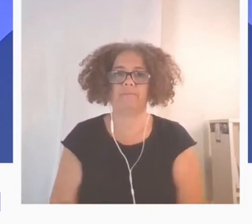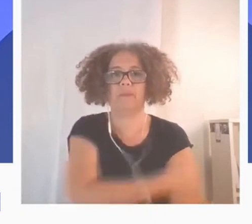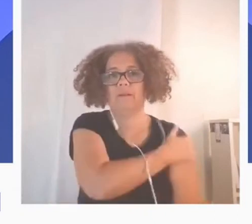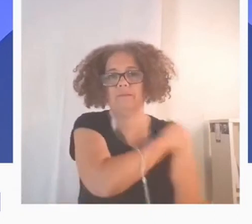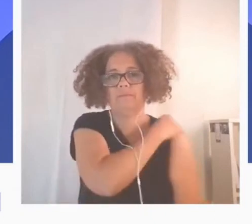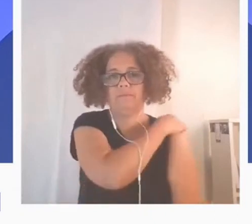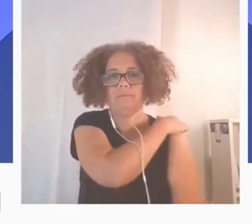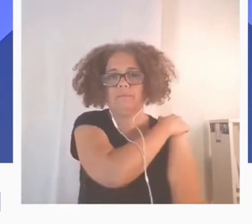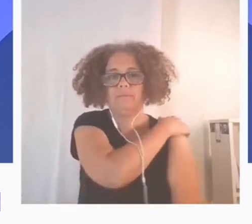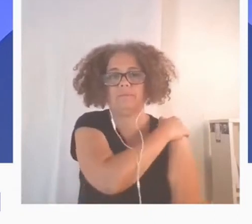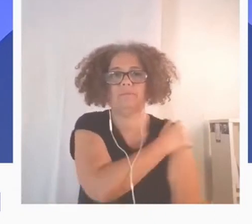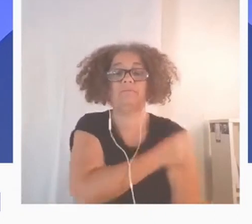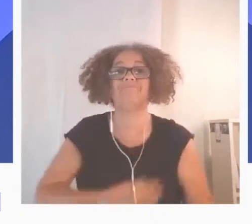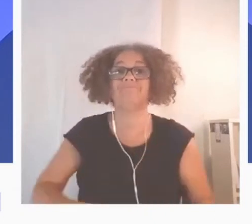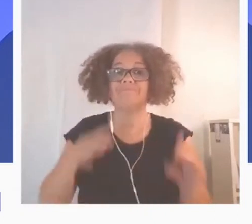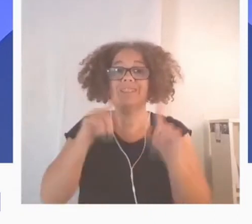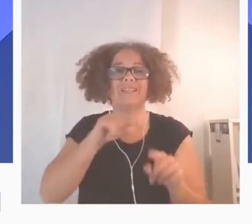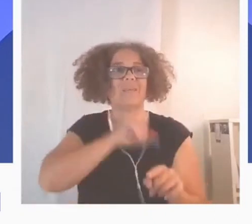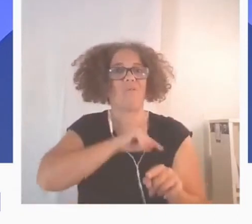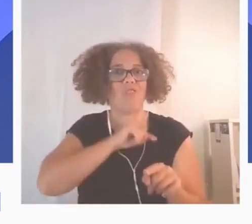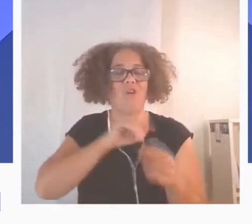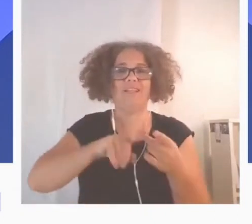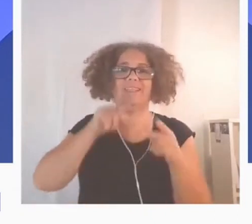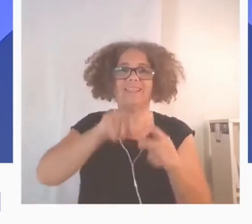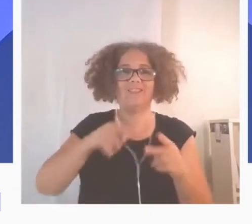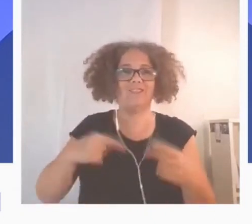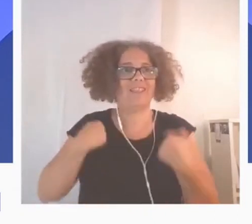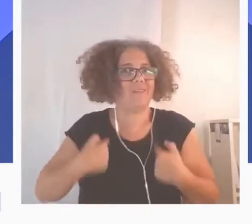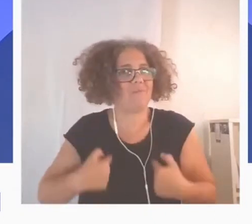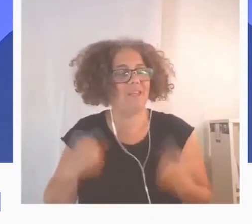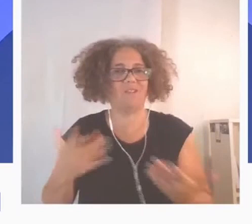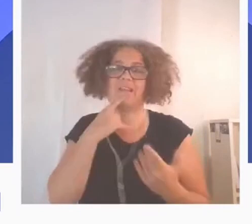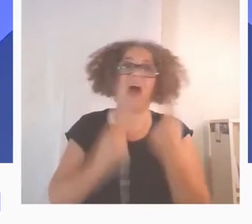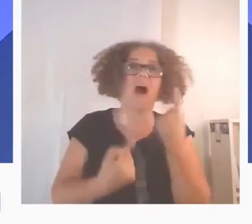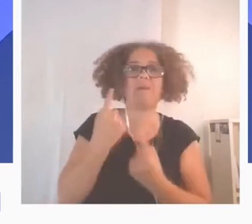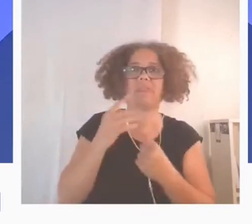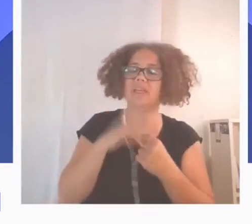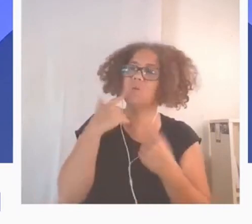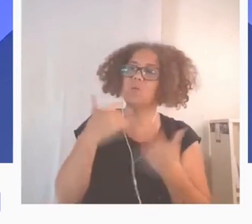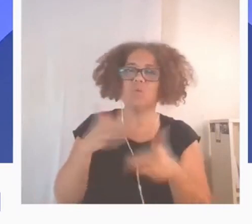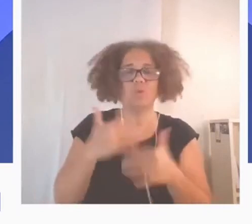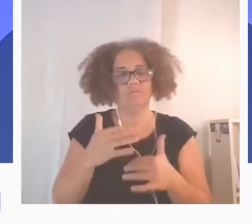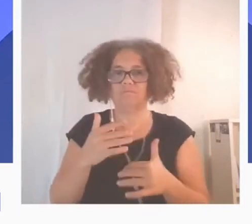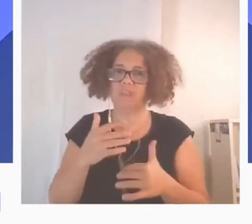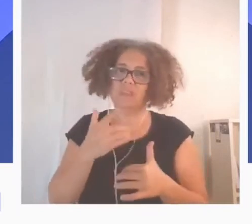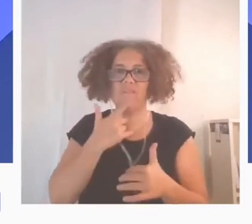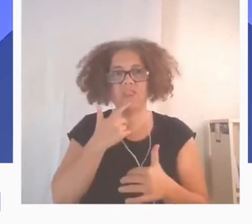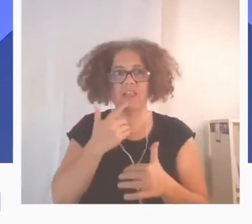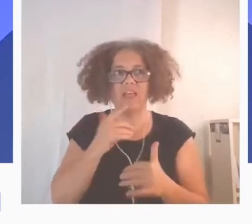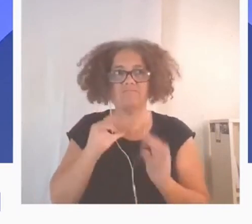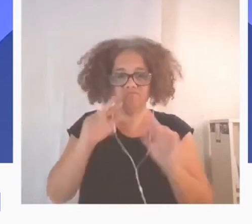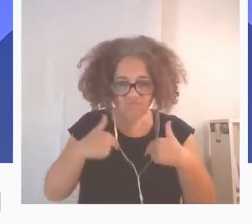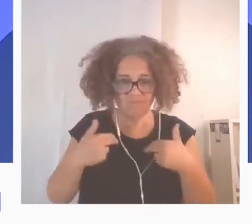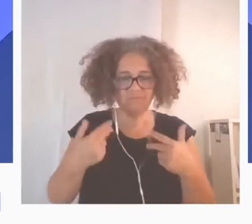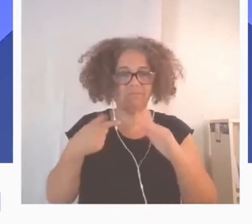esas emociones, sentimientos que a veces nos complican un poco la vida, ¿no? Y recientemente hay algún municipio también aquí que está trabajando en